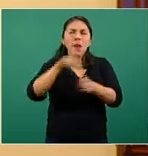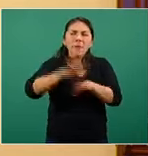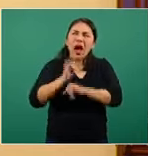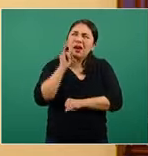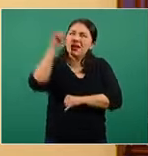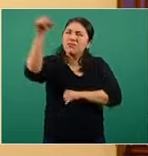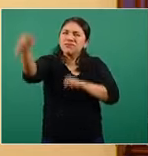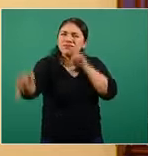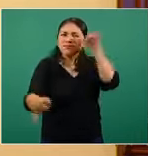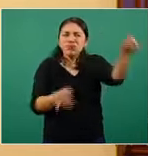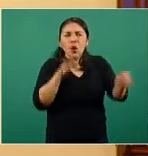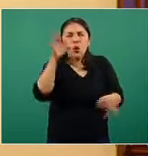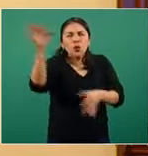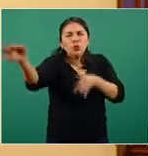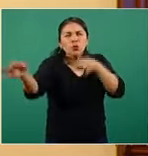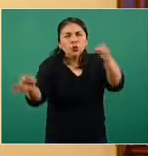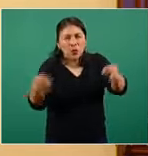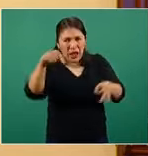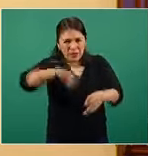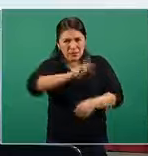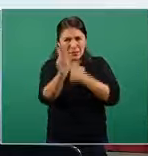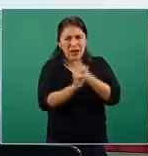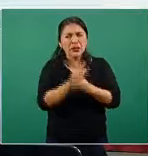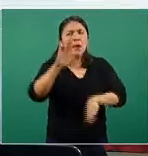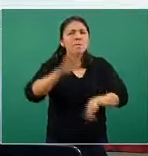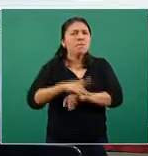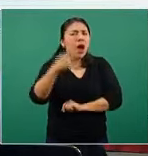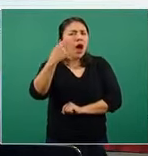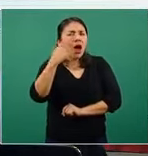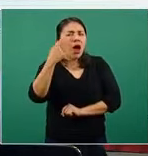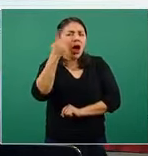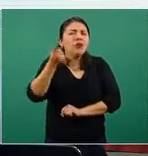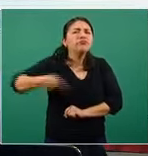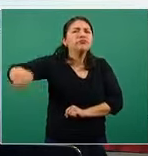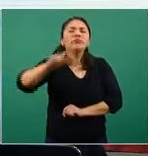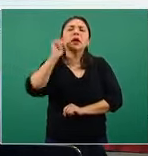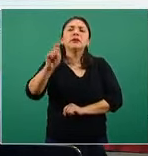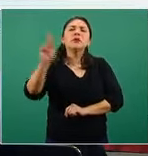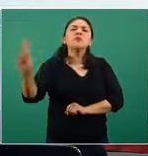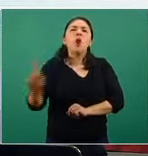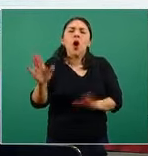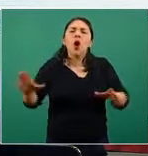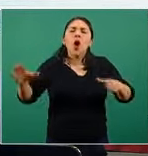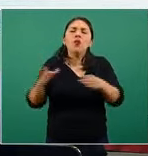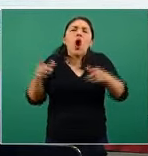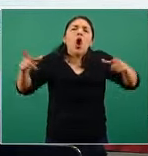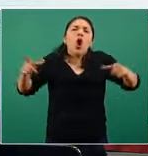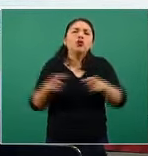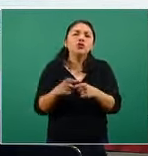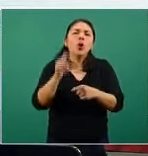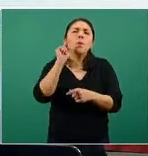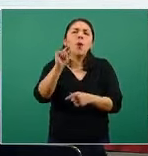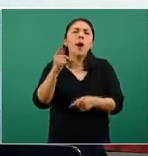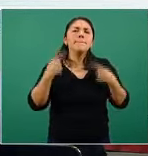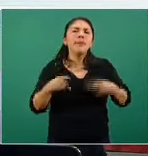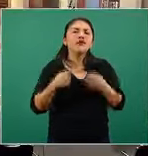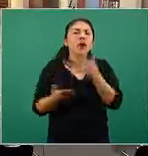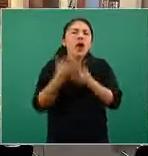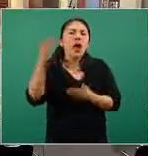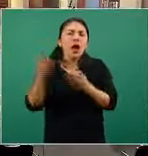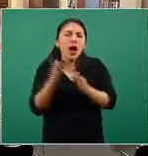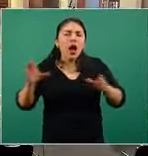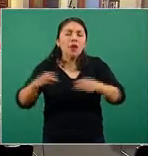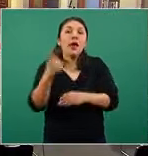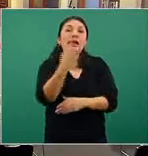apartadas del país, pues bueno, suelen ser poblaciones obviamente más pequeñas que cuando las comparamos con la zona